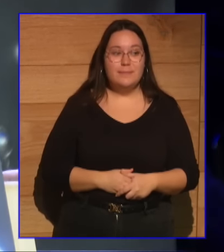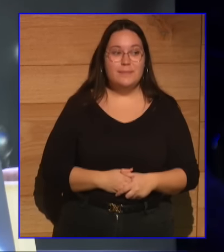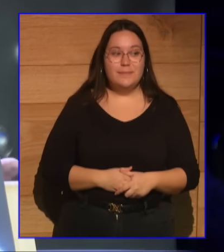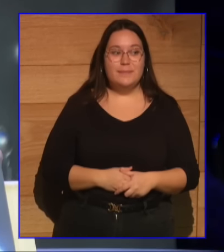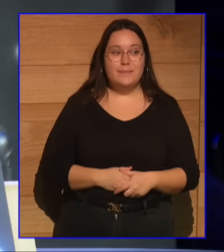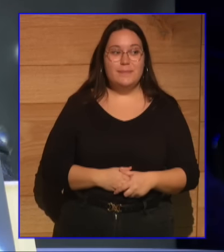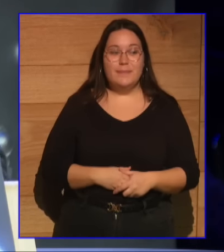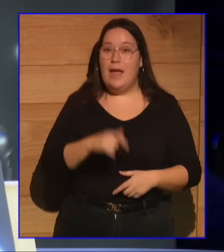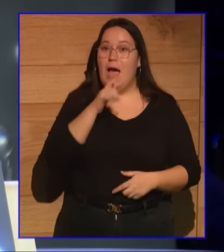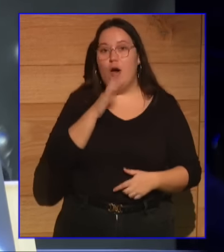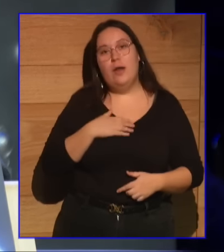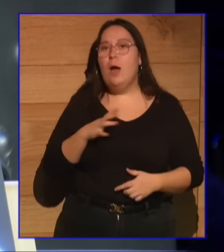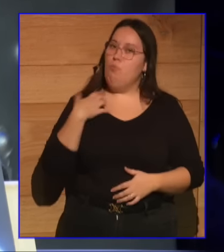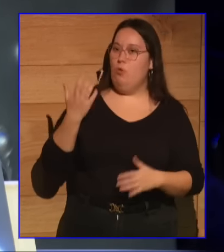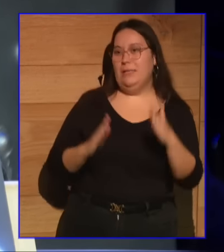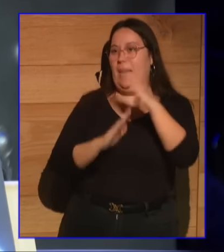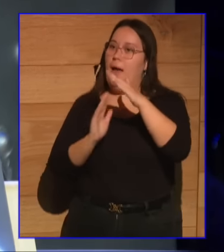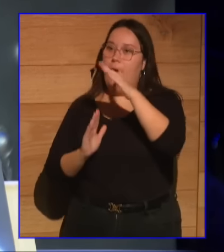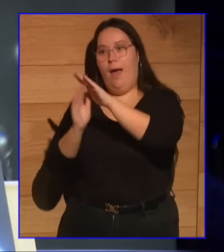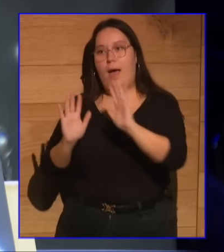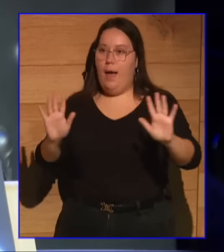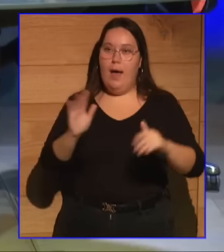Ahora nos van a molestar las interrupciones. Rodrigo, explica.